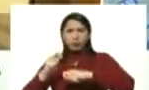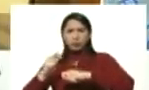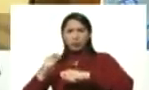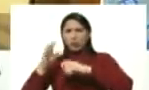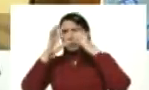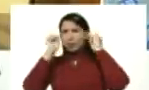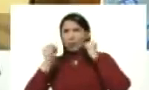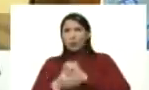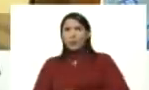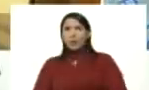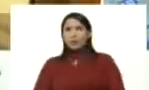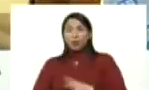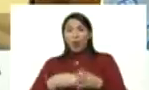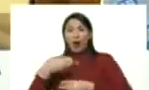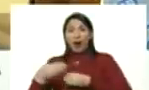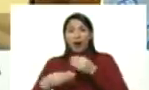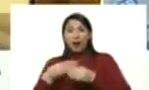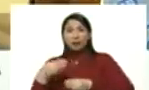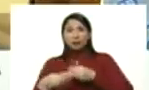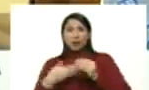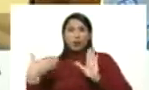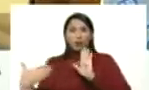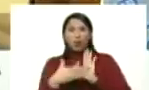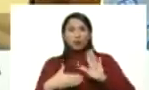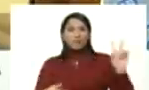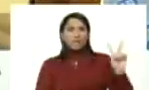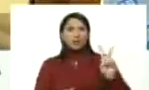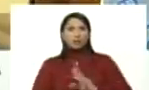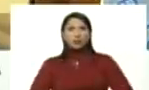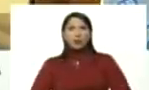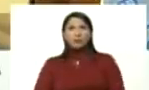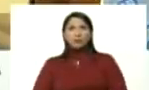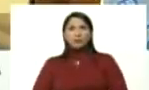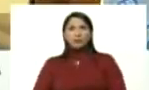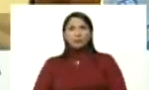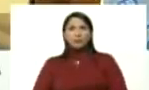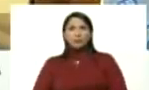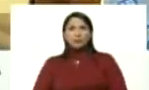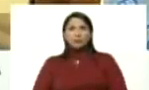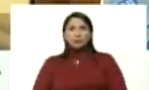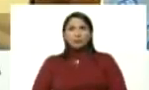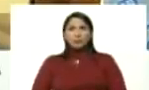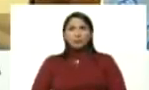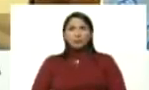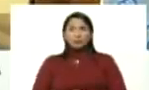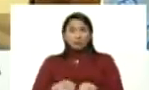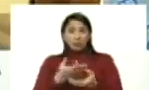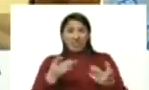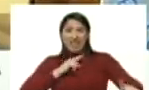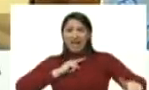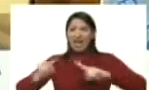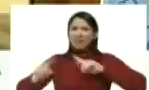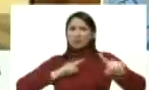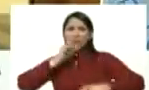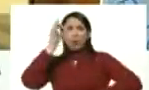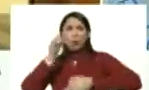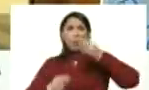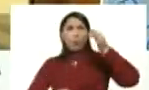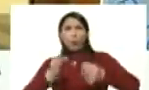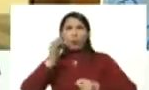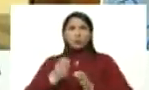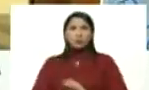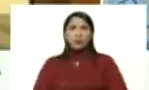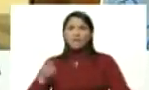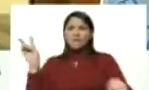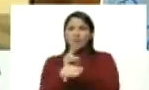diplomático que ejercen contra nuestra patria Venezuela. Estas acciones judiciales